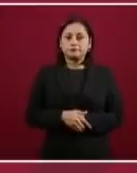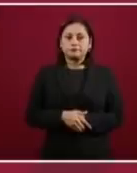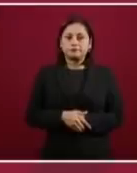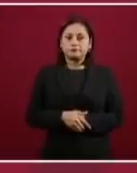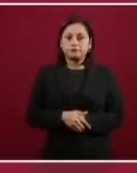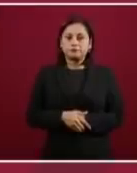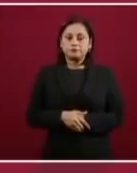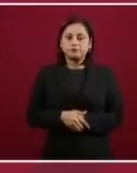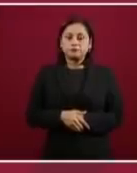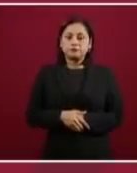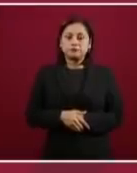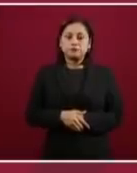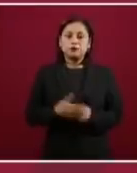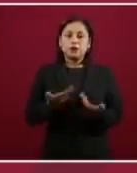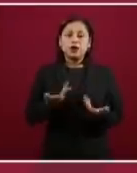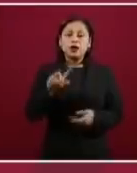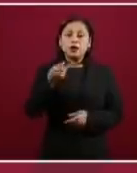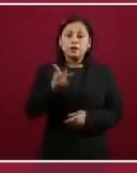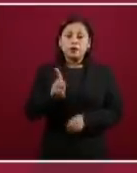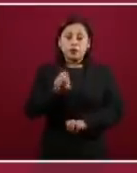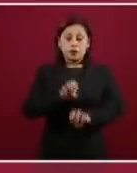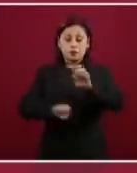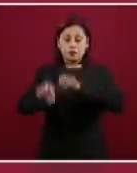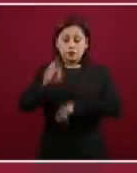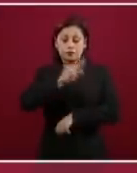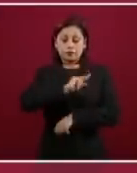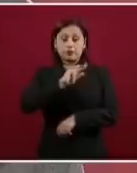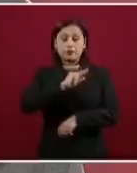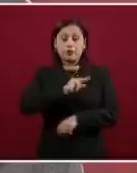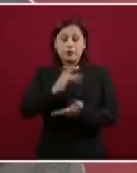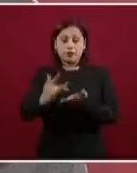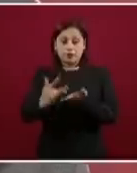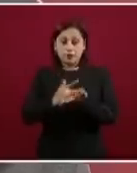¿cómo participa la iniciativa privada? En el caso del Tren Maya,